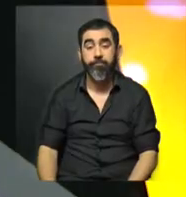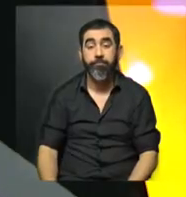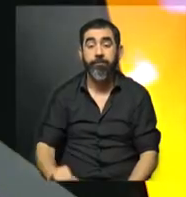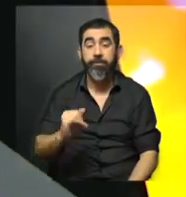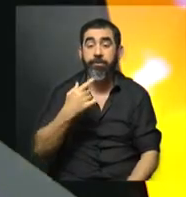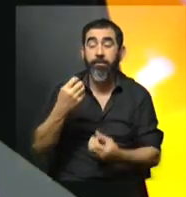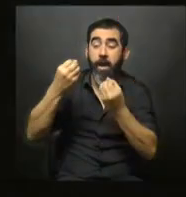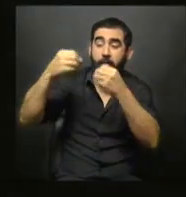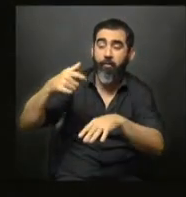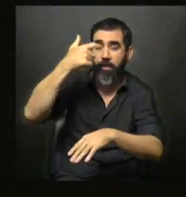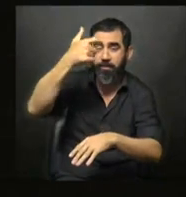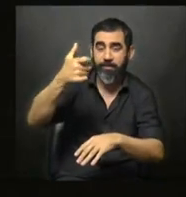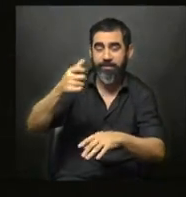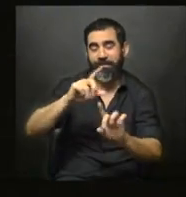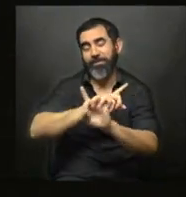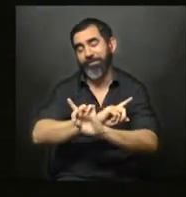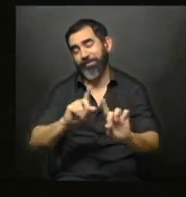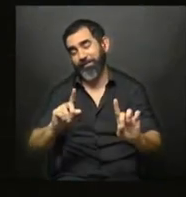abandonar la ciencia, ¿no?